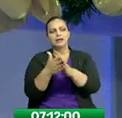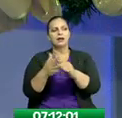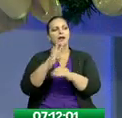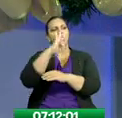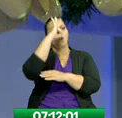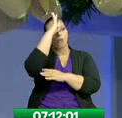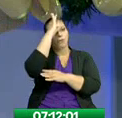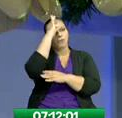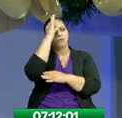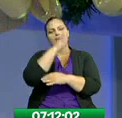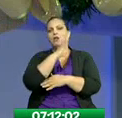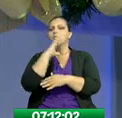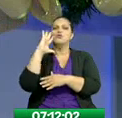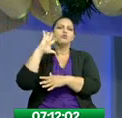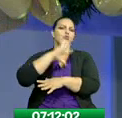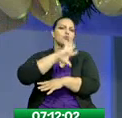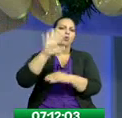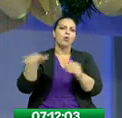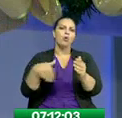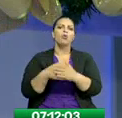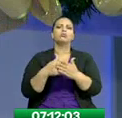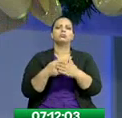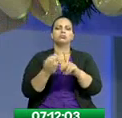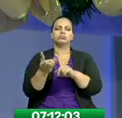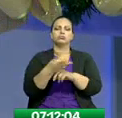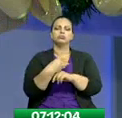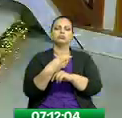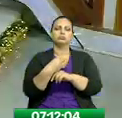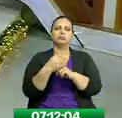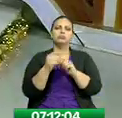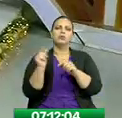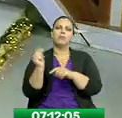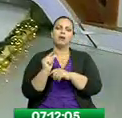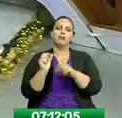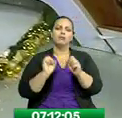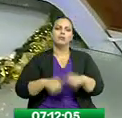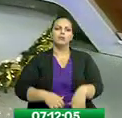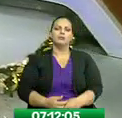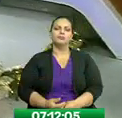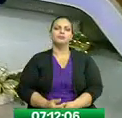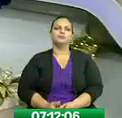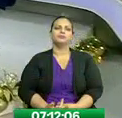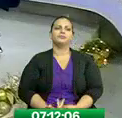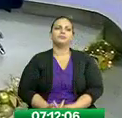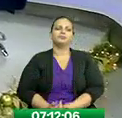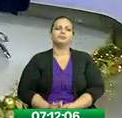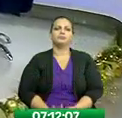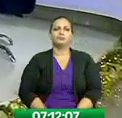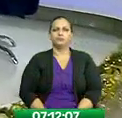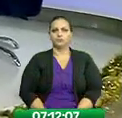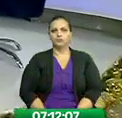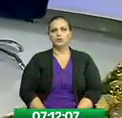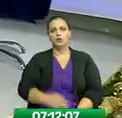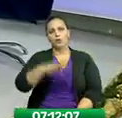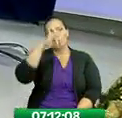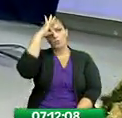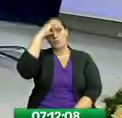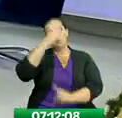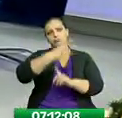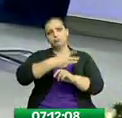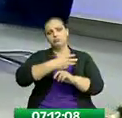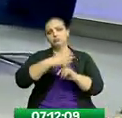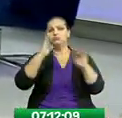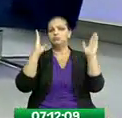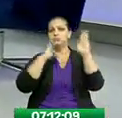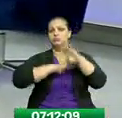todas las parroquias que todavía no tienen conectividad. Ahora, ministro, avanzar en estos proyectos tan ambiciosos en materia de conectividad, que todo el Ecuador, en todo